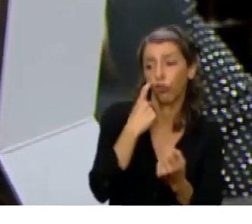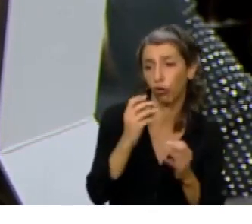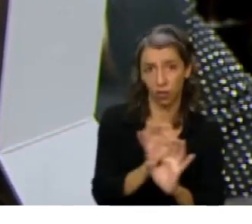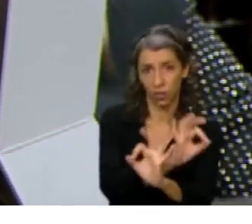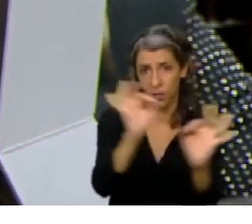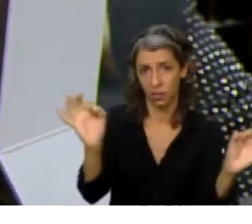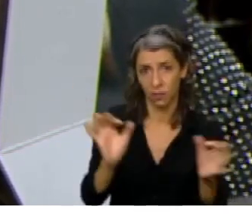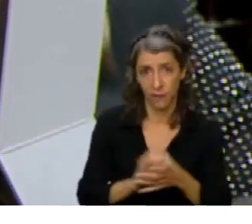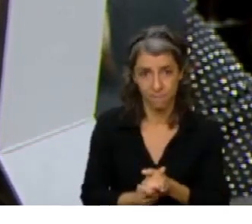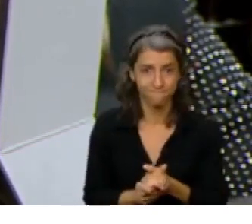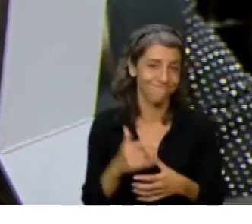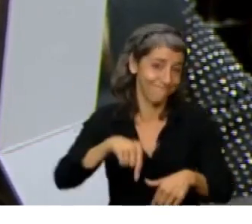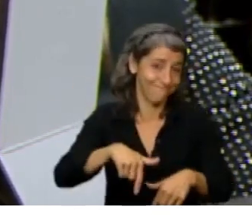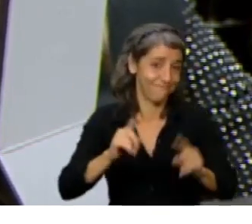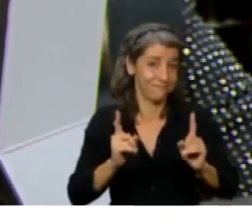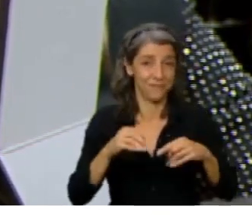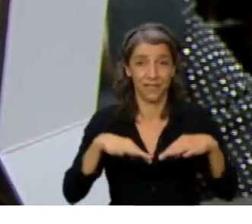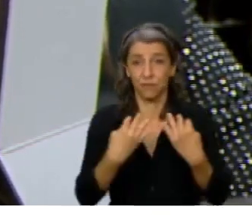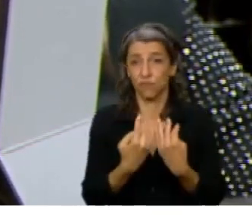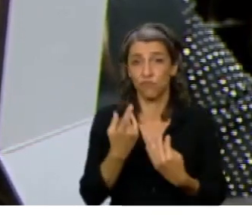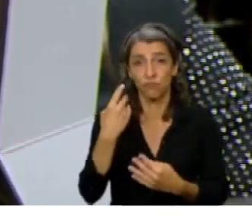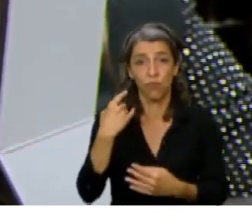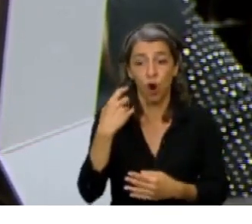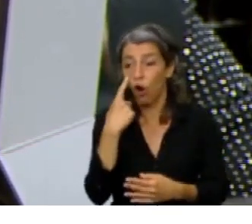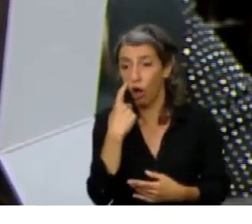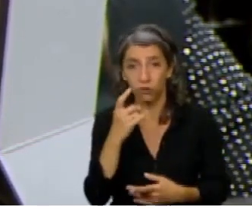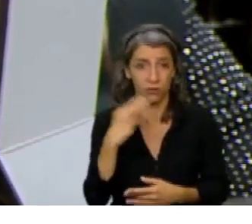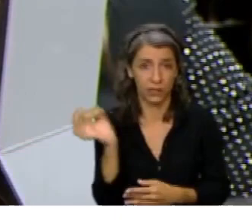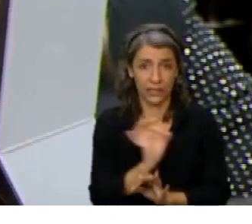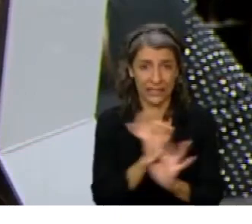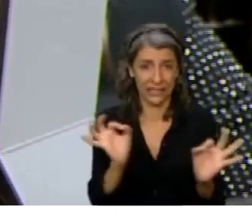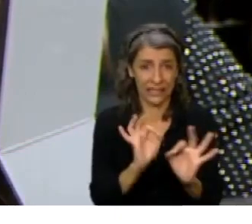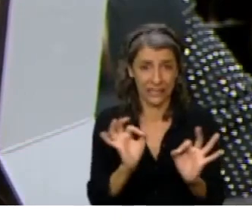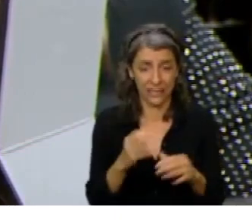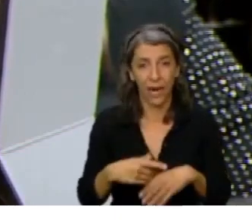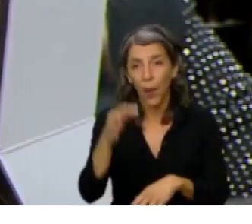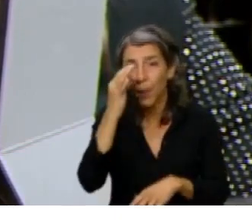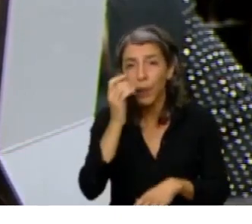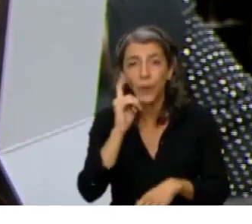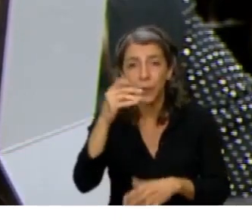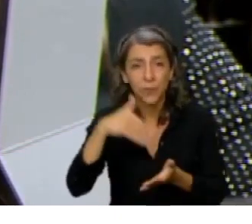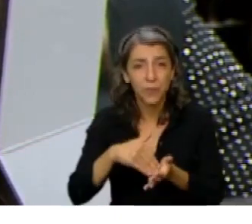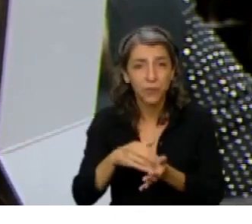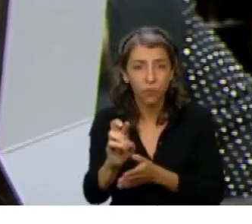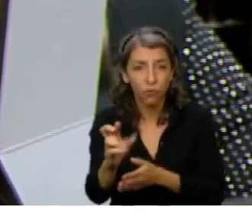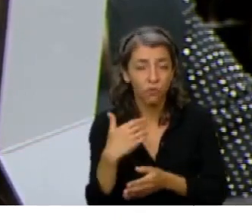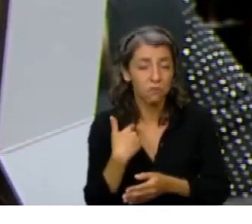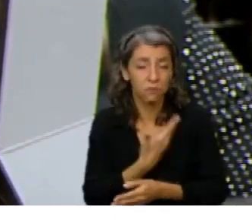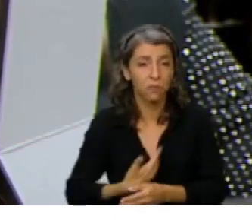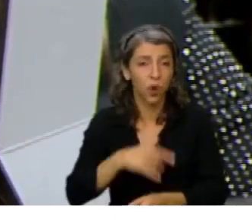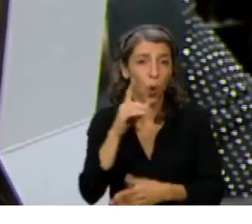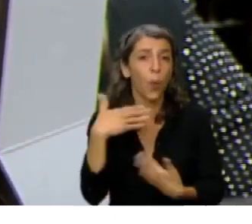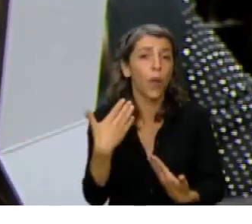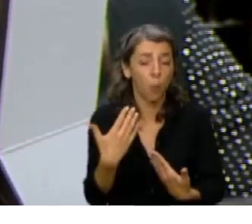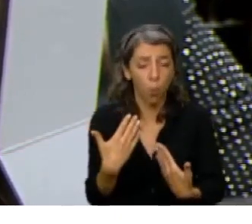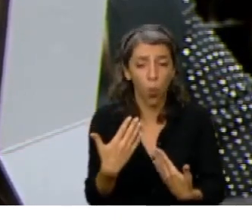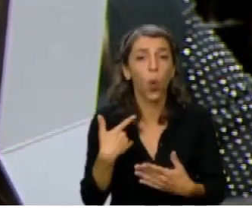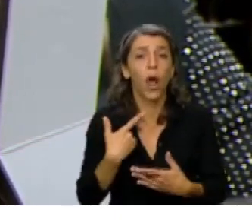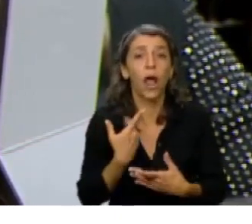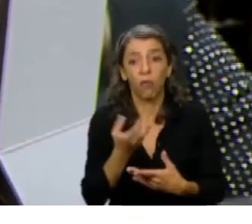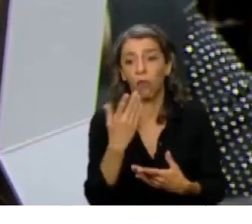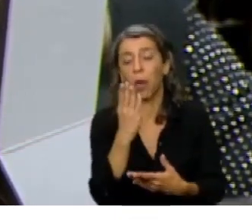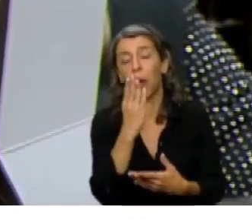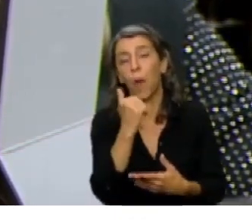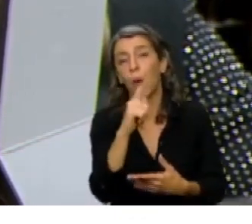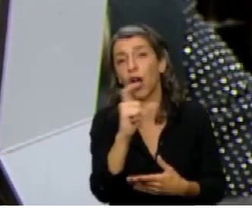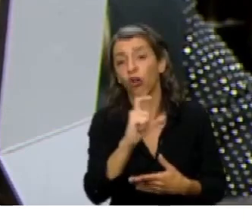Cámara de Diputados. 20 mil millones de dólares que el gobierno podría destinar a engrosar las reservas del Banco Central